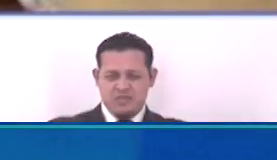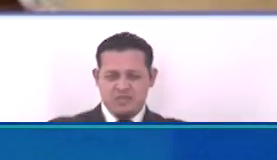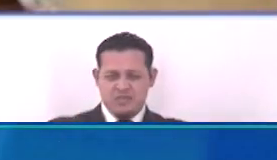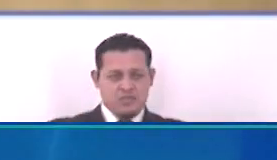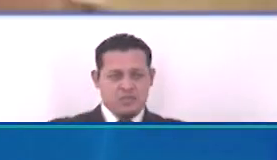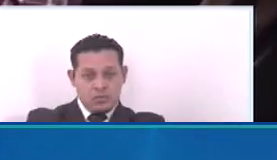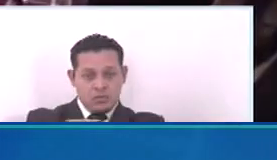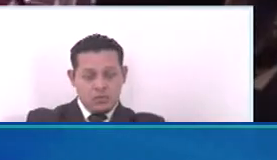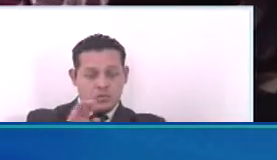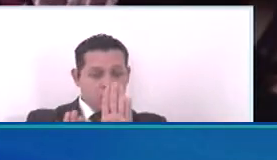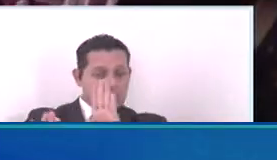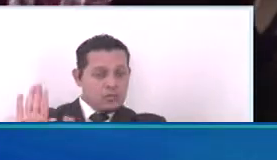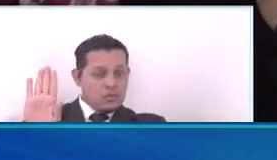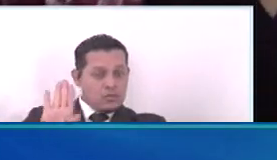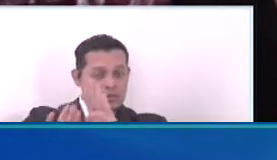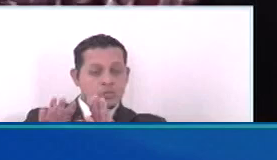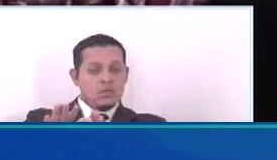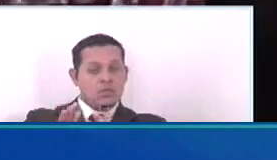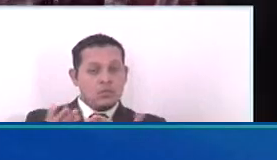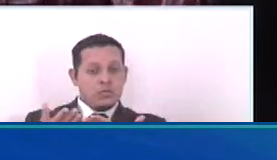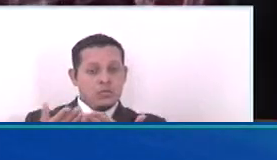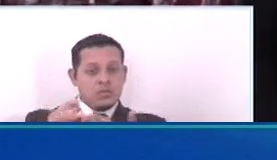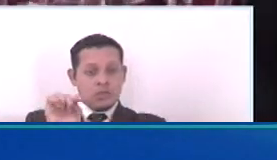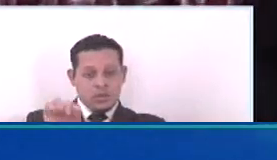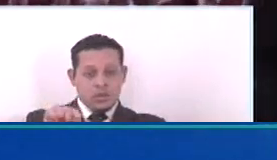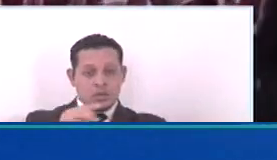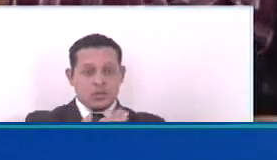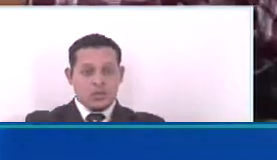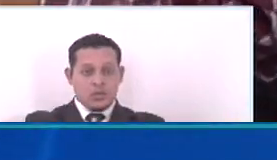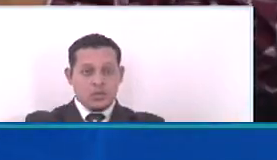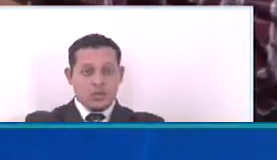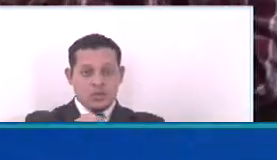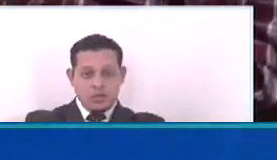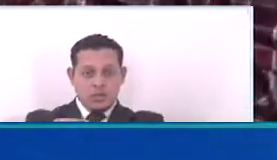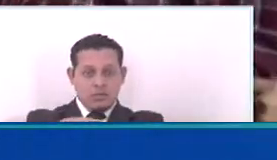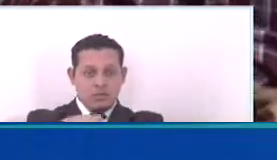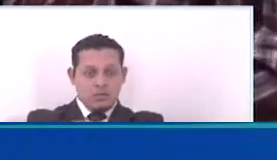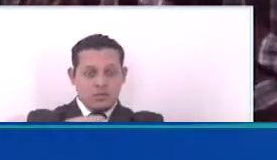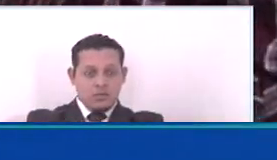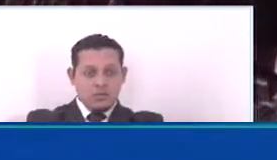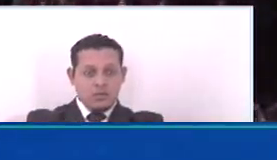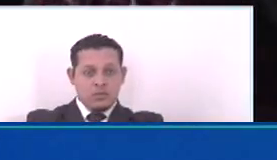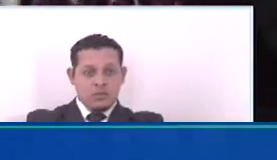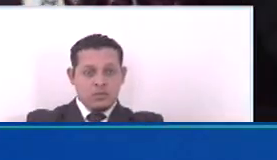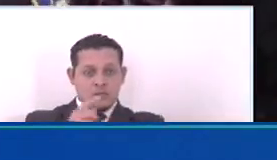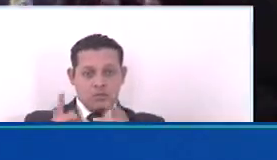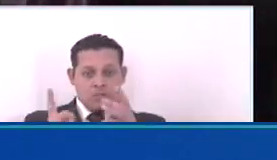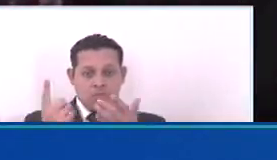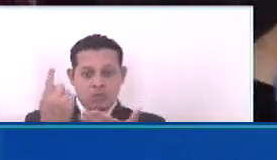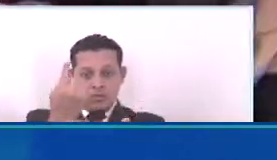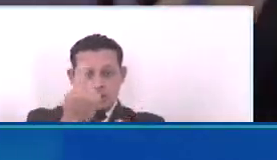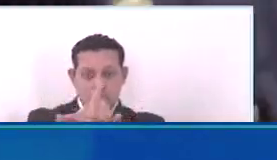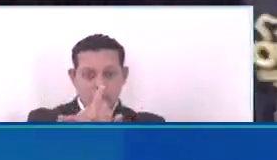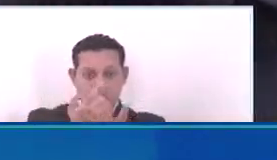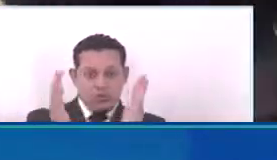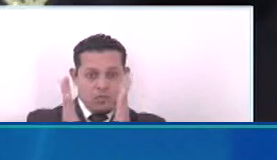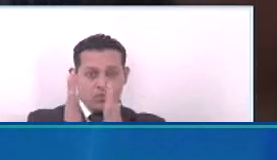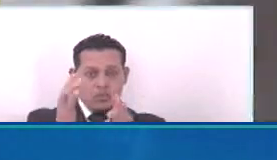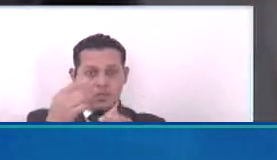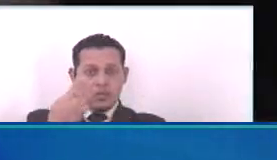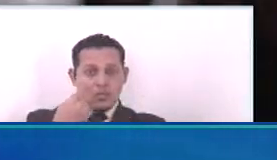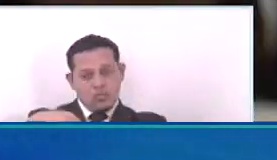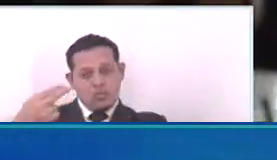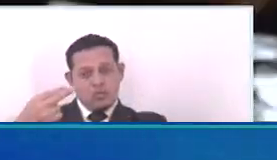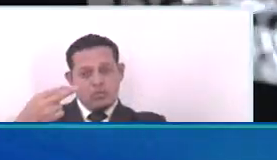mil dólares que la cámara segunda de los civil de la primera sección del centro de cojutepeque le ordenó devolver en un proceso